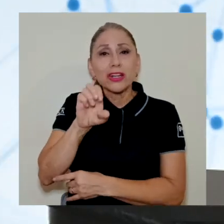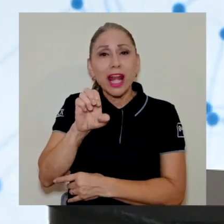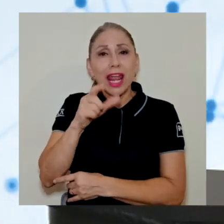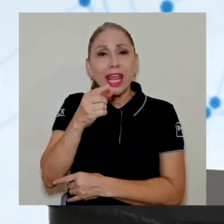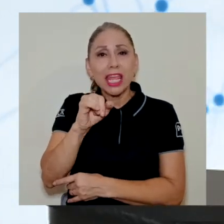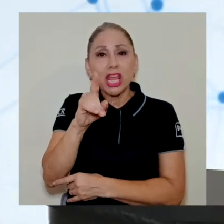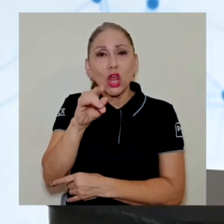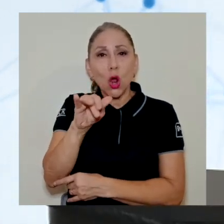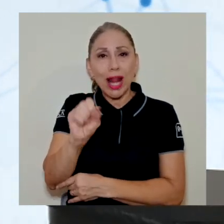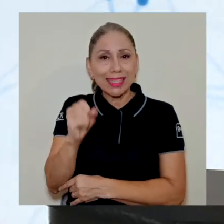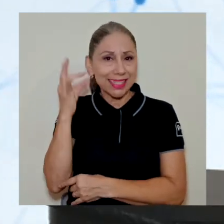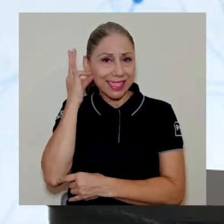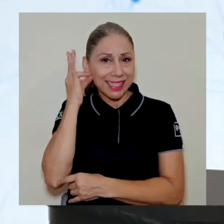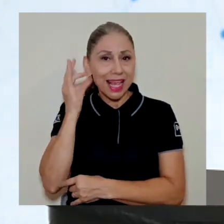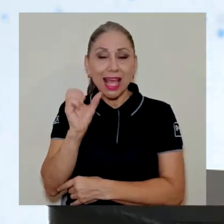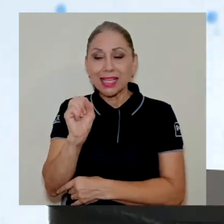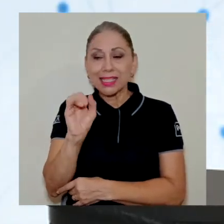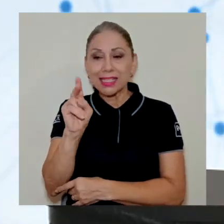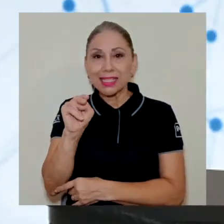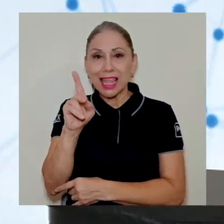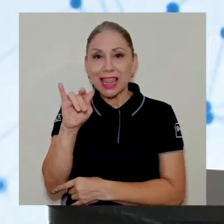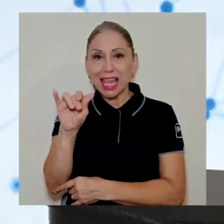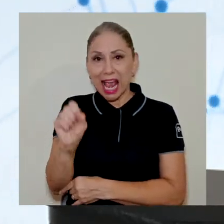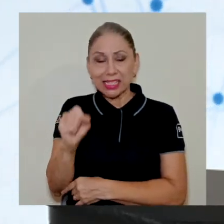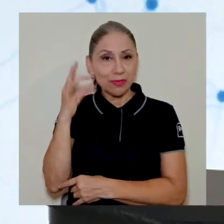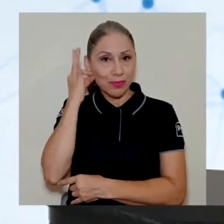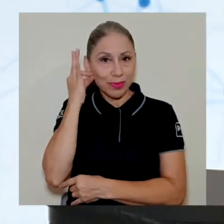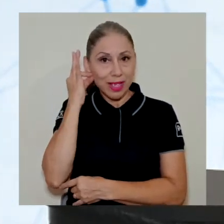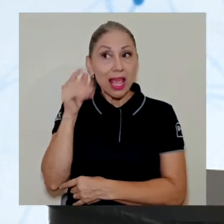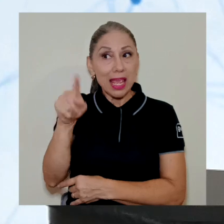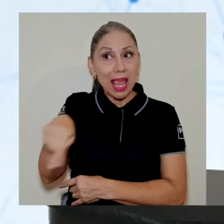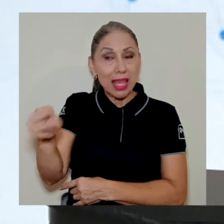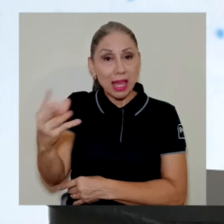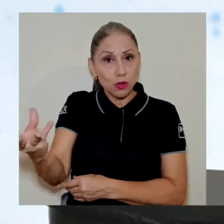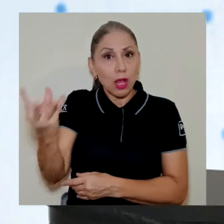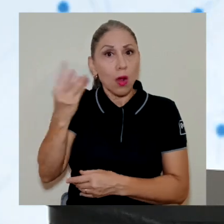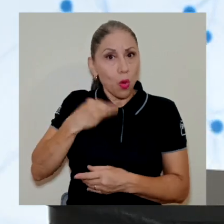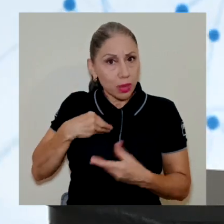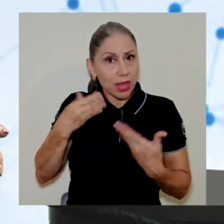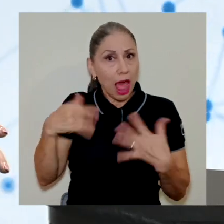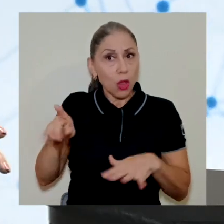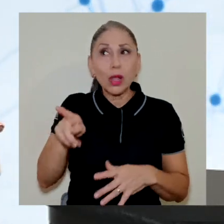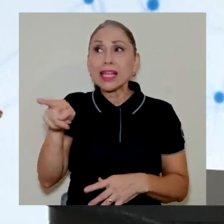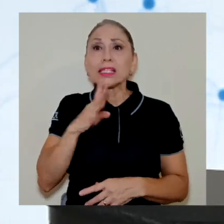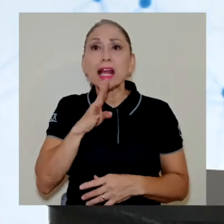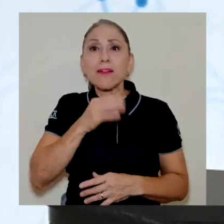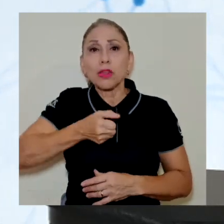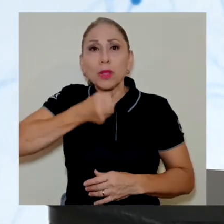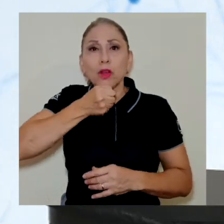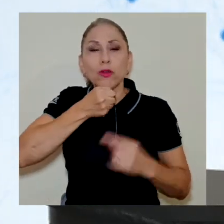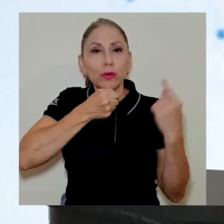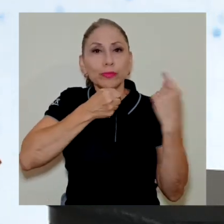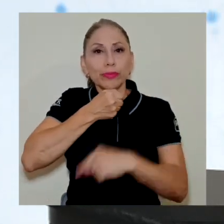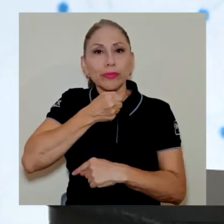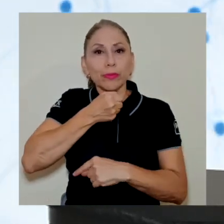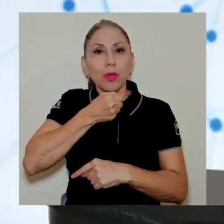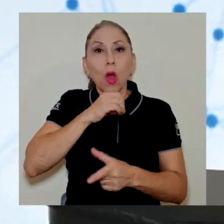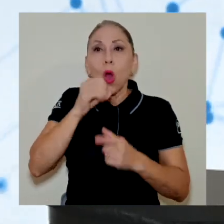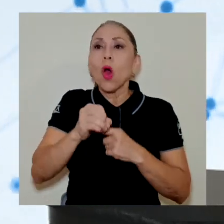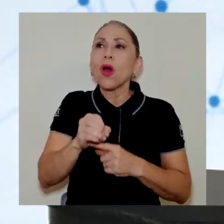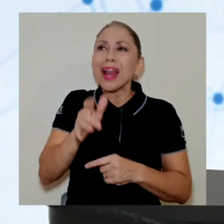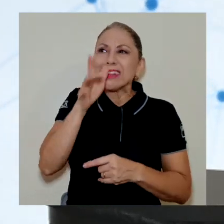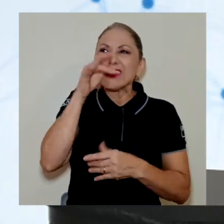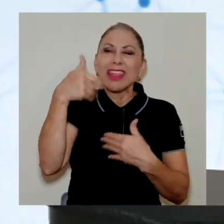síndicas que nos han contado, digamos, y se ha podido documentar, que les cierran el micrófono, que las